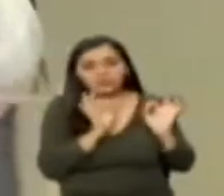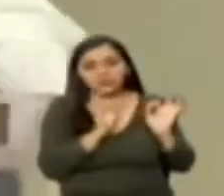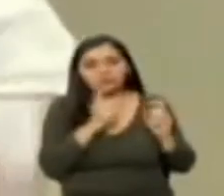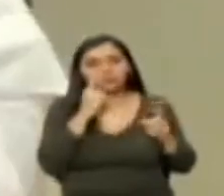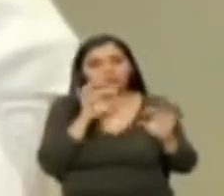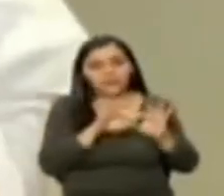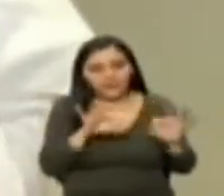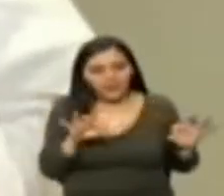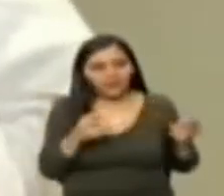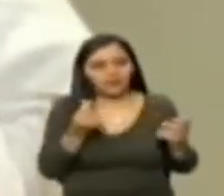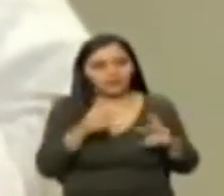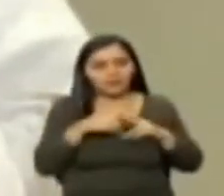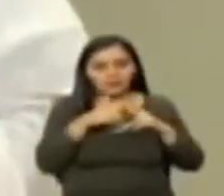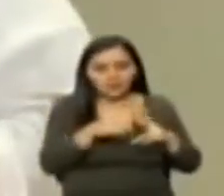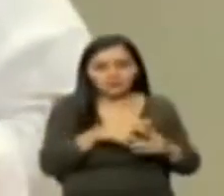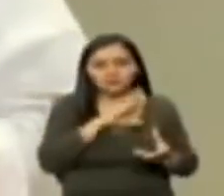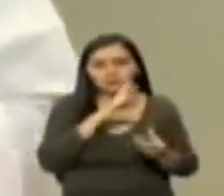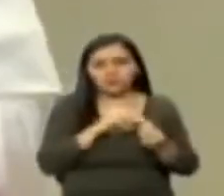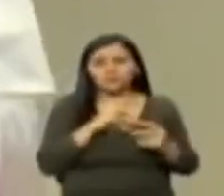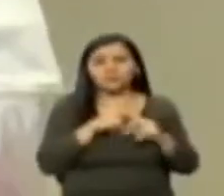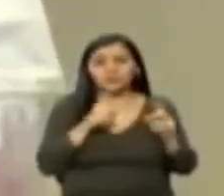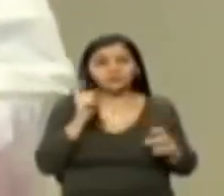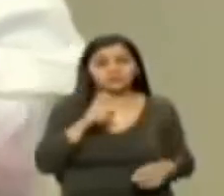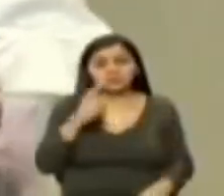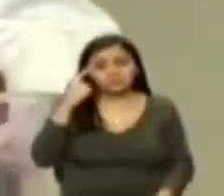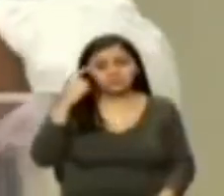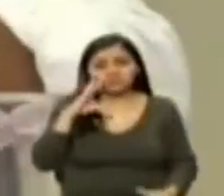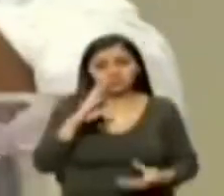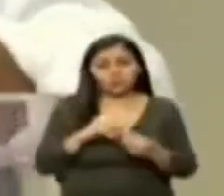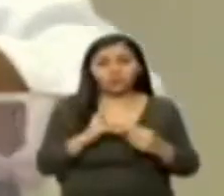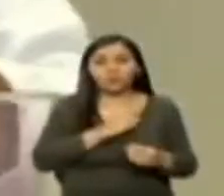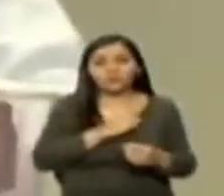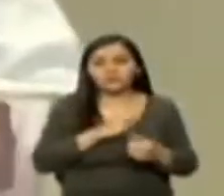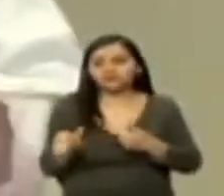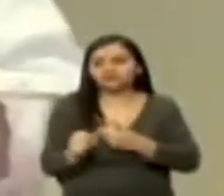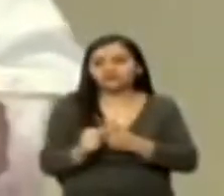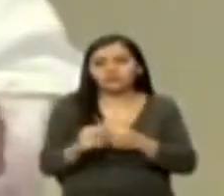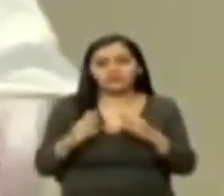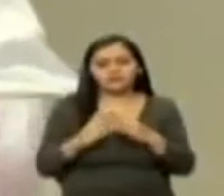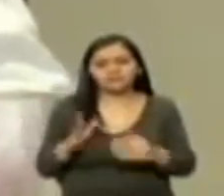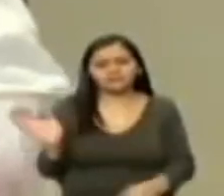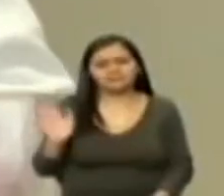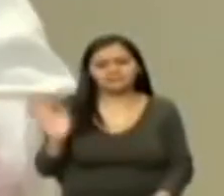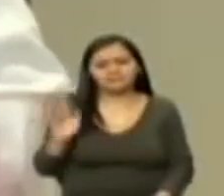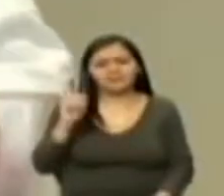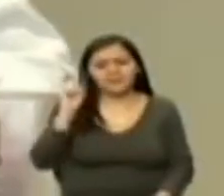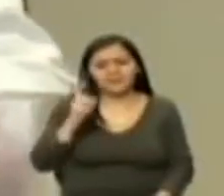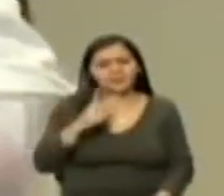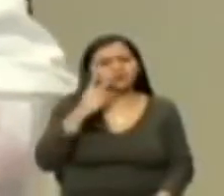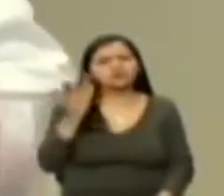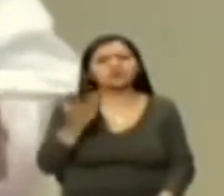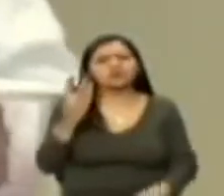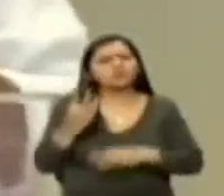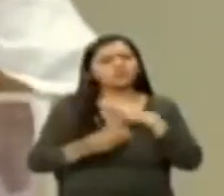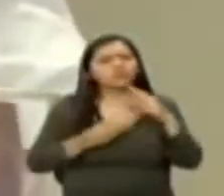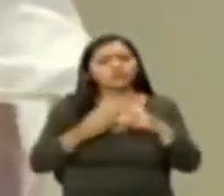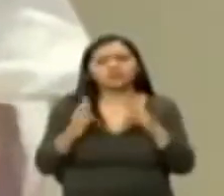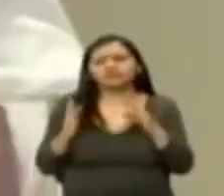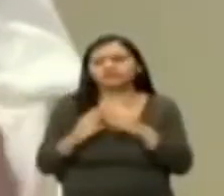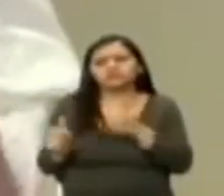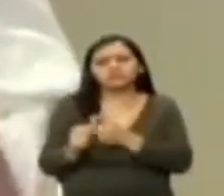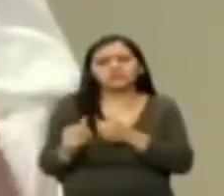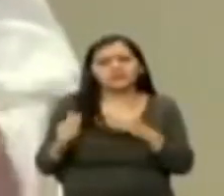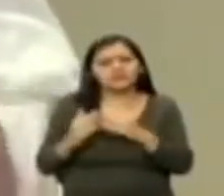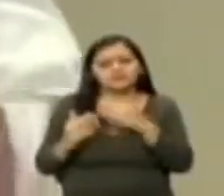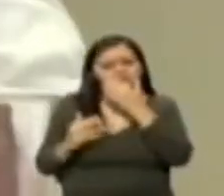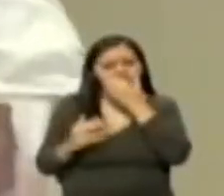becas, créditos, etcétera. Pero eso también es otra creencia, ¿no? Que la universidad debe estar en la esquina de mi casa. vaya a ver en qué lugar del mundo está en la esquina de la casa, en la universidad, son